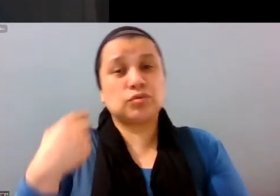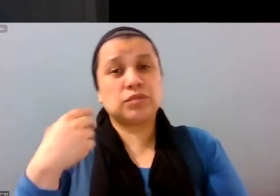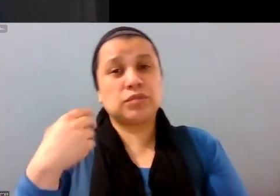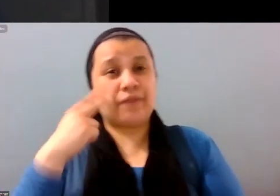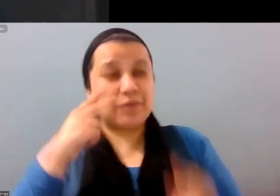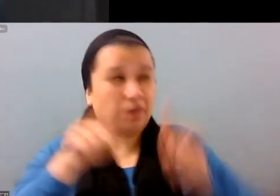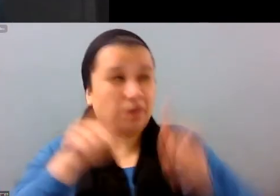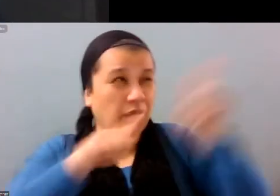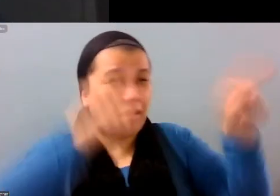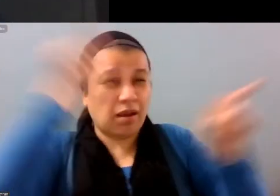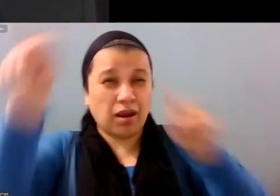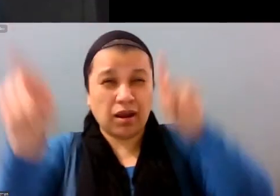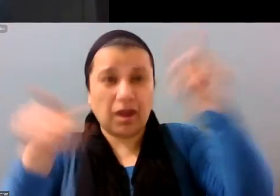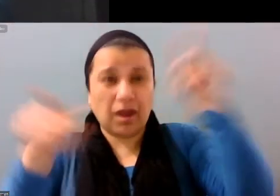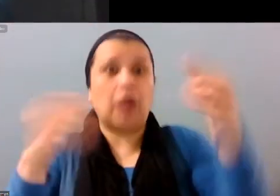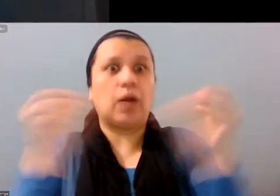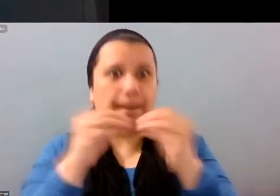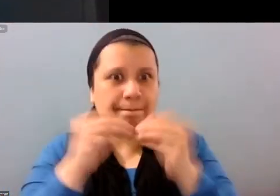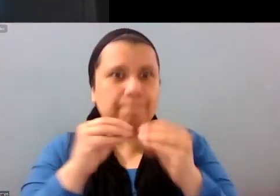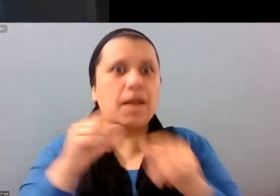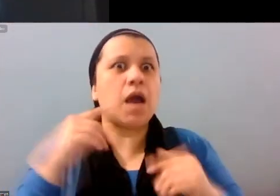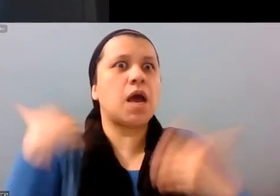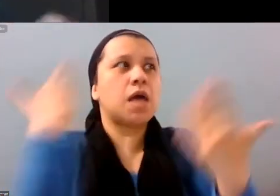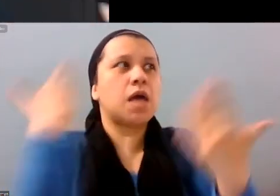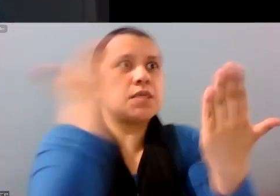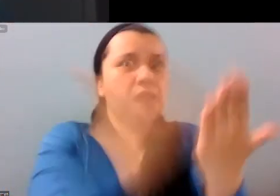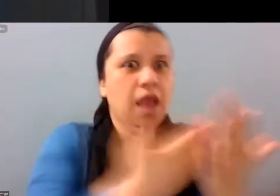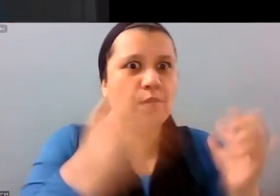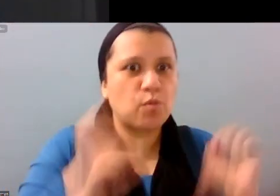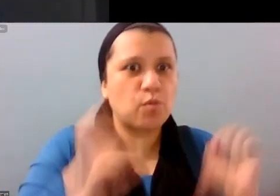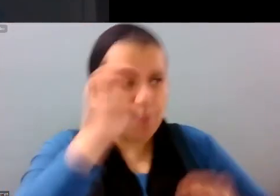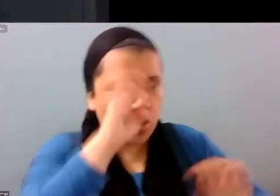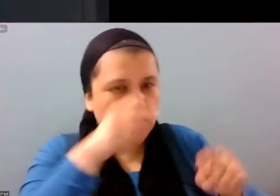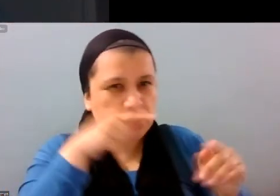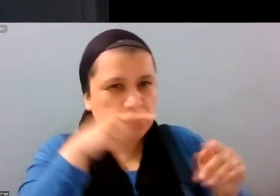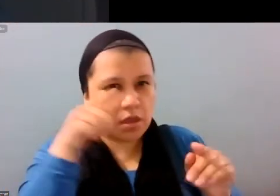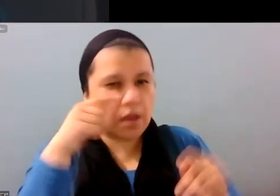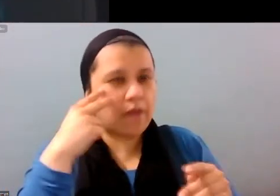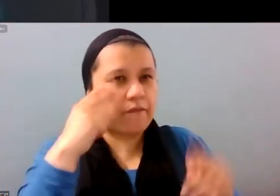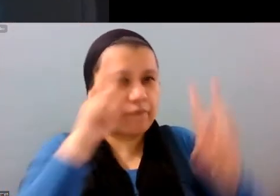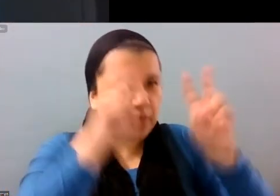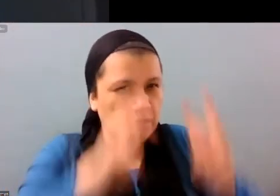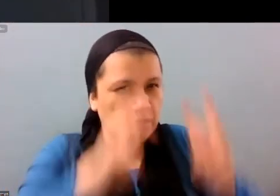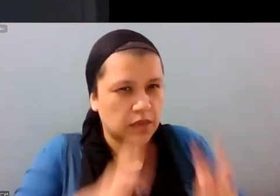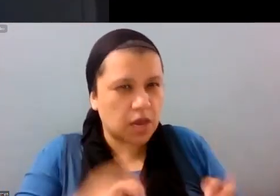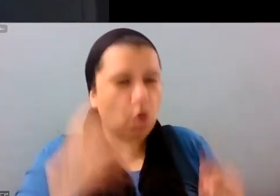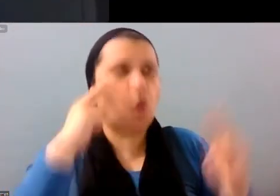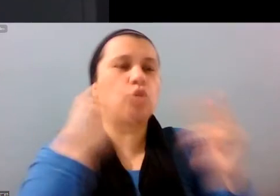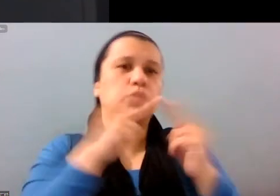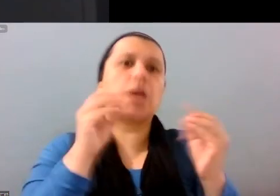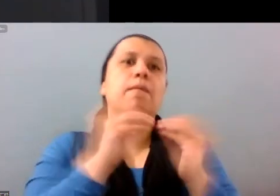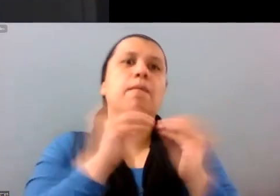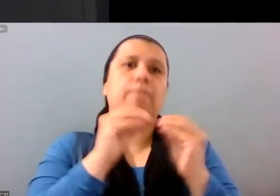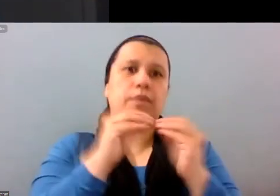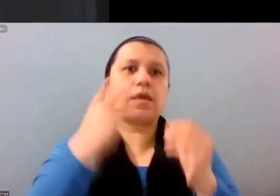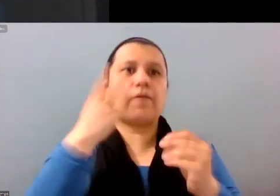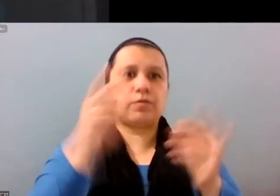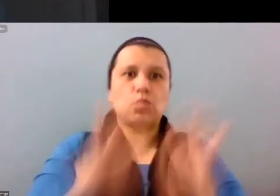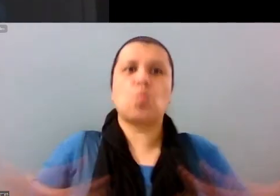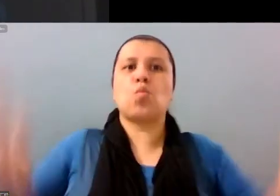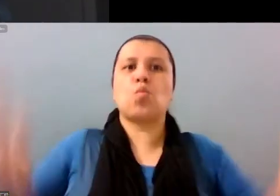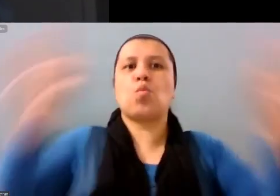pero ahora más todavía hemos podido explorar y conocer todavía más nos hemos dado cuenta también de la importancia de todo este trabajo